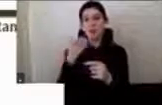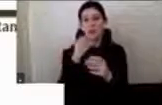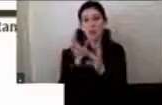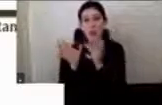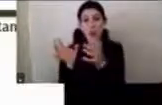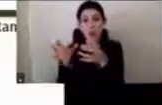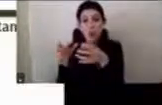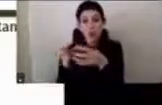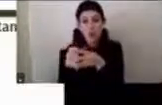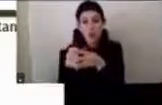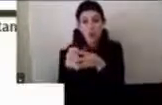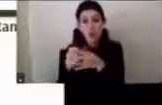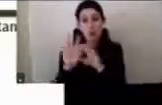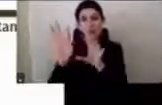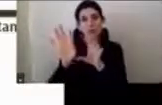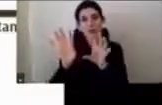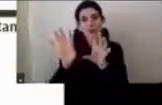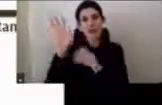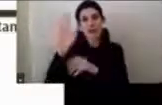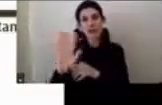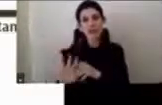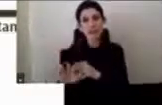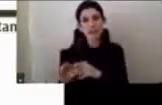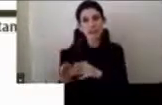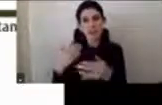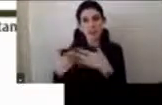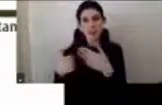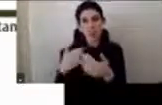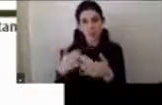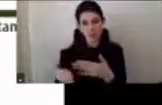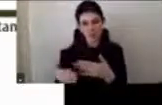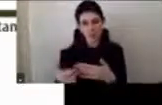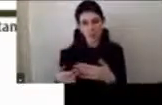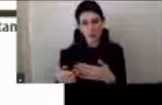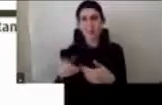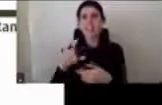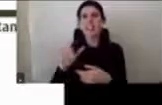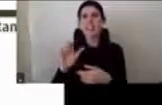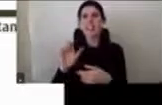comunes según su estilo o mecánica. Eso es lo que llamamos género.